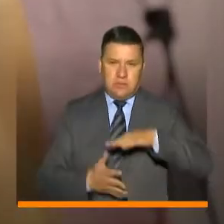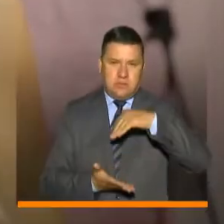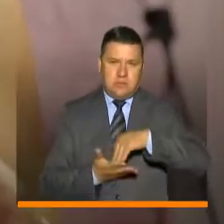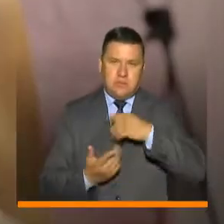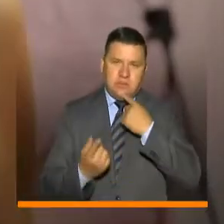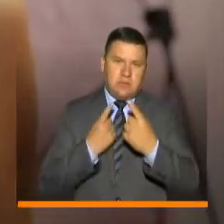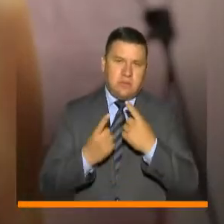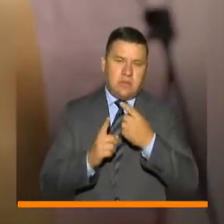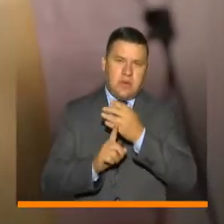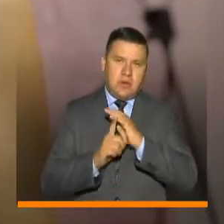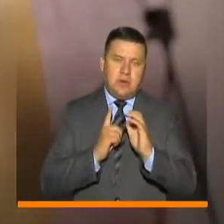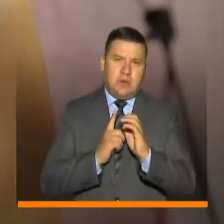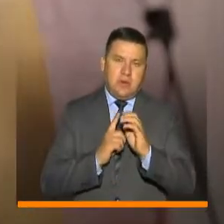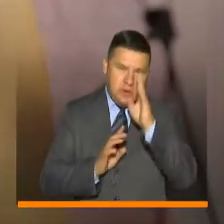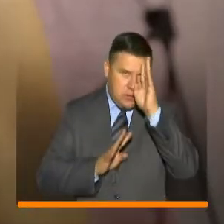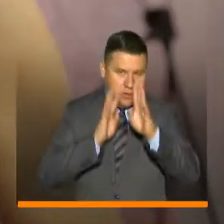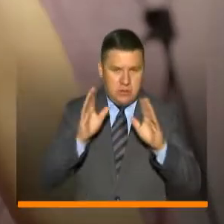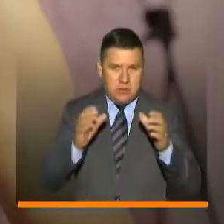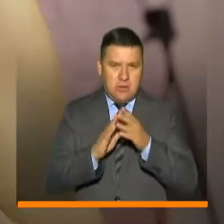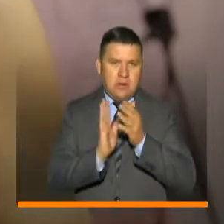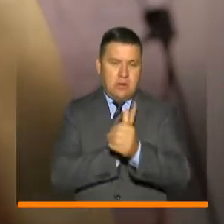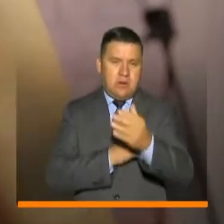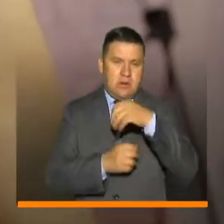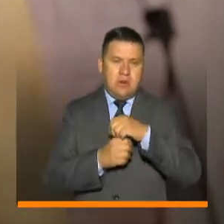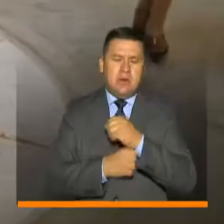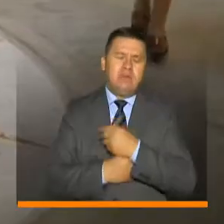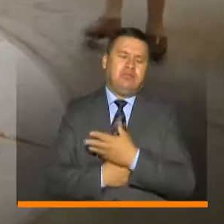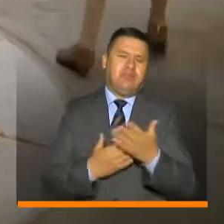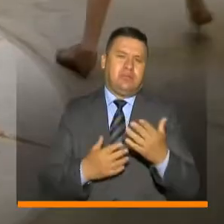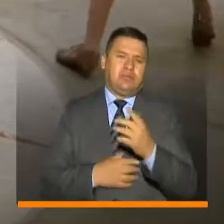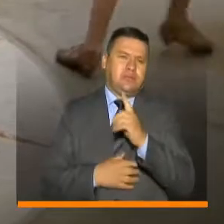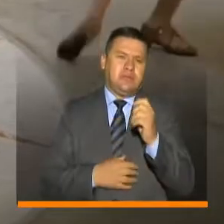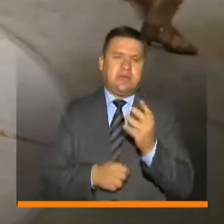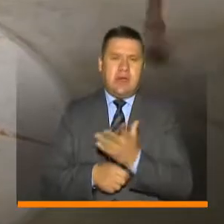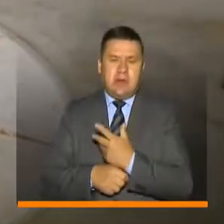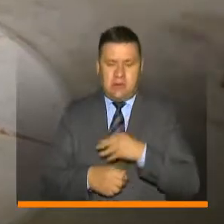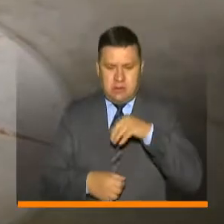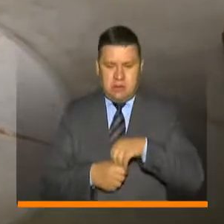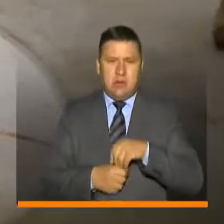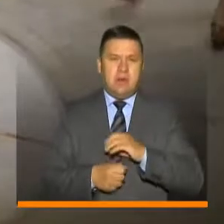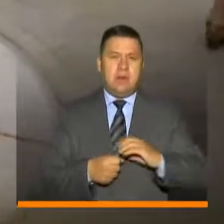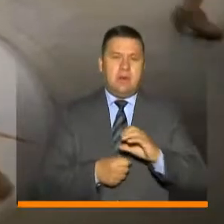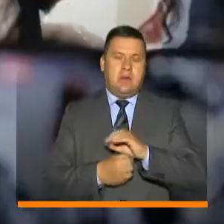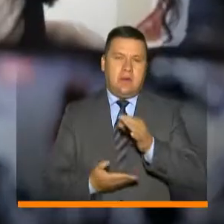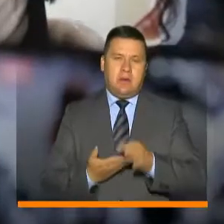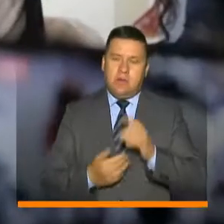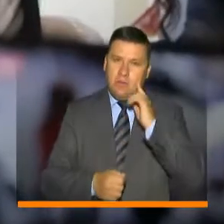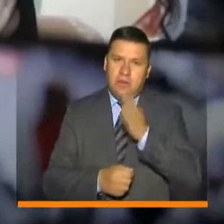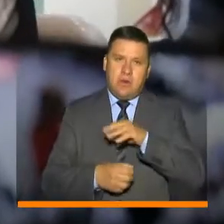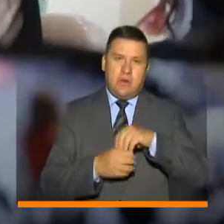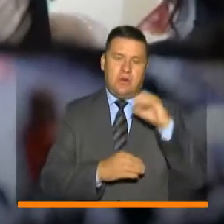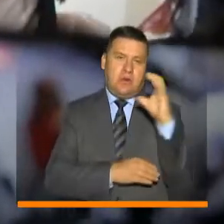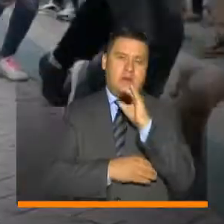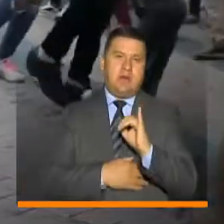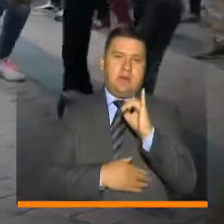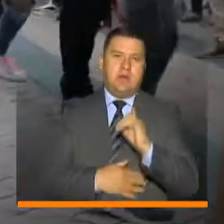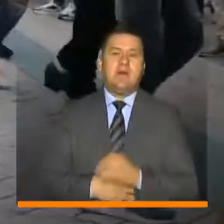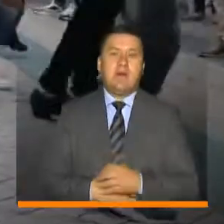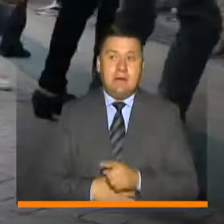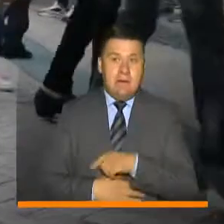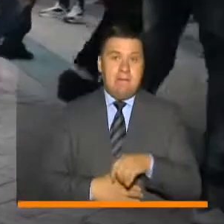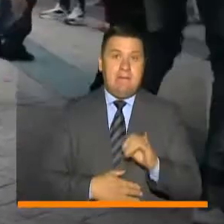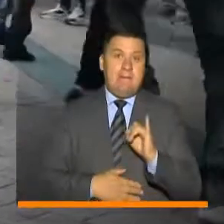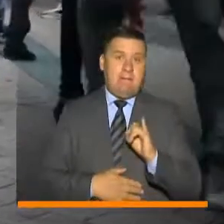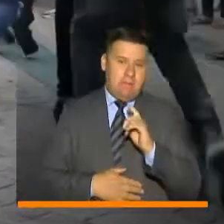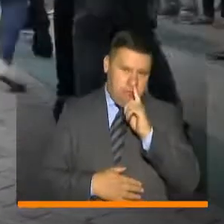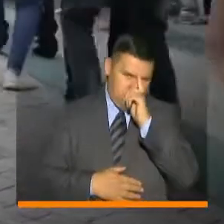a converger la cultura, la creatividad y el talento de miles y cientos de artistas de la ciudad capital musical de Colombia, Ibagué. Ibagué se